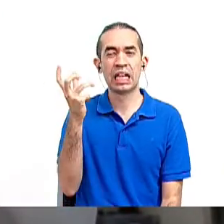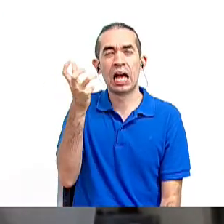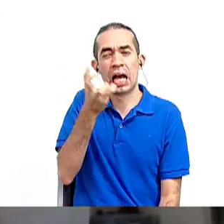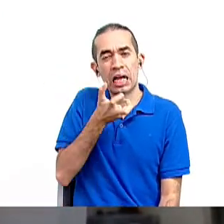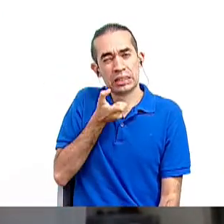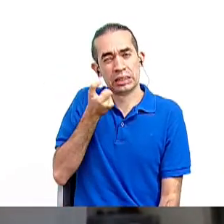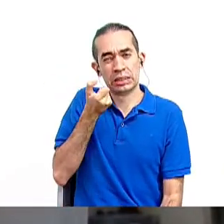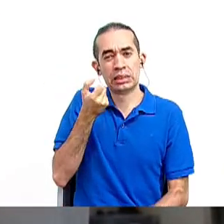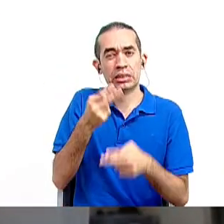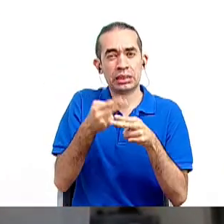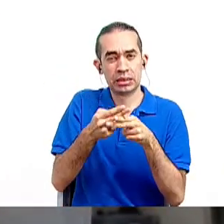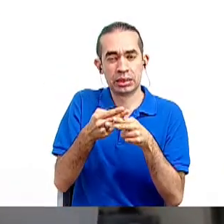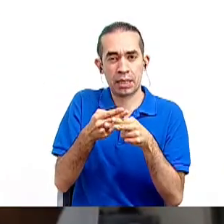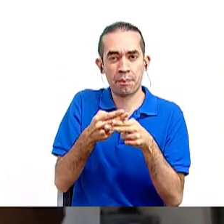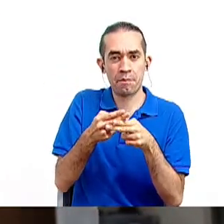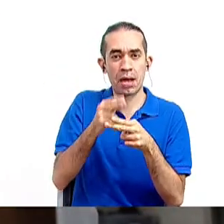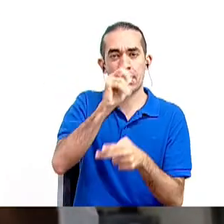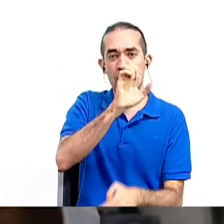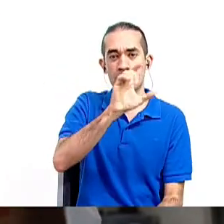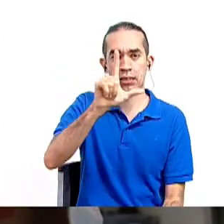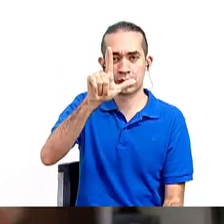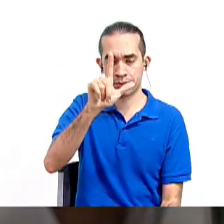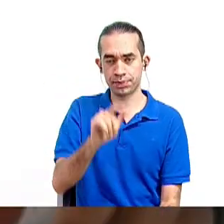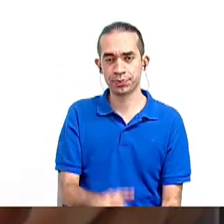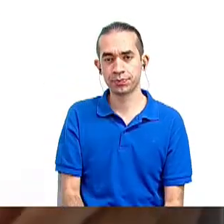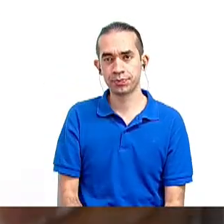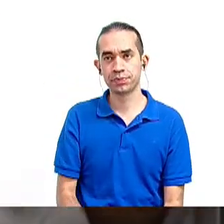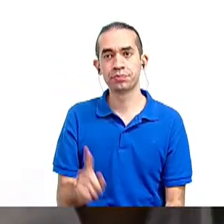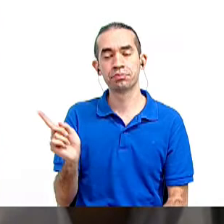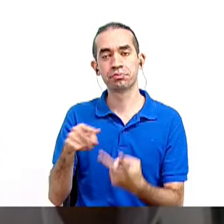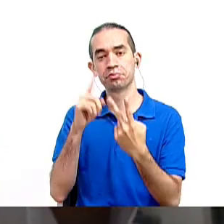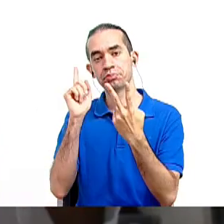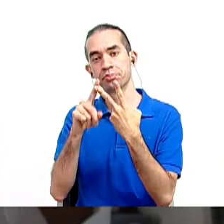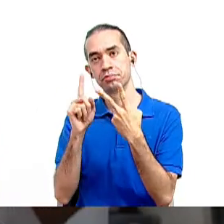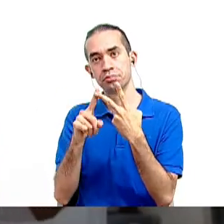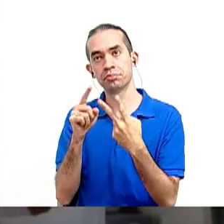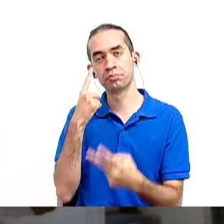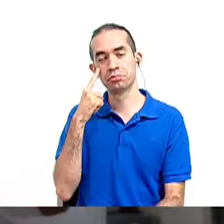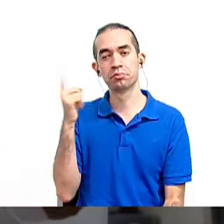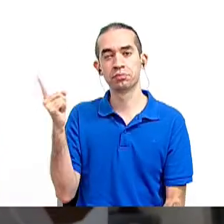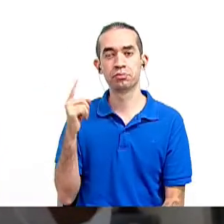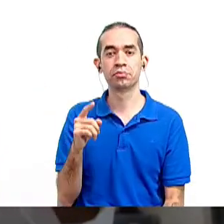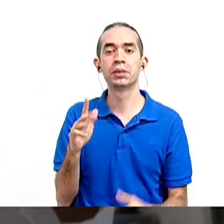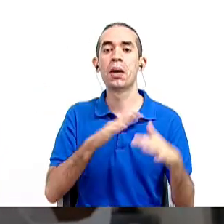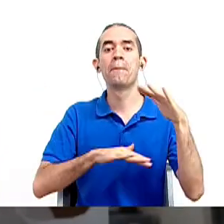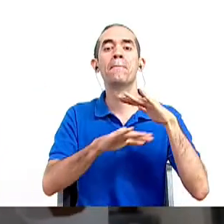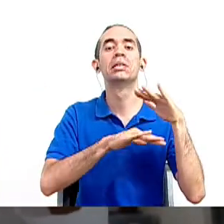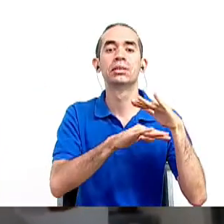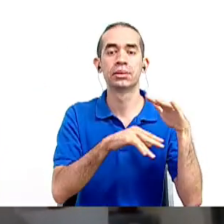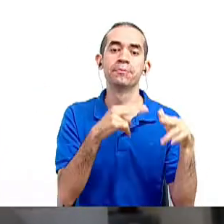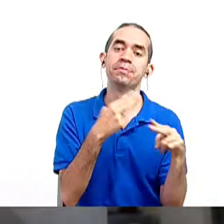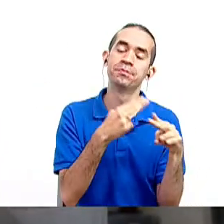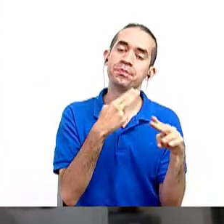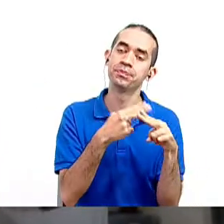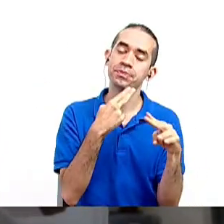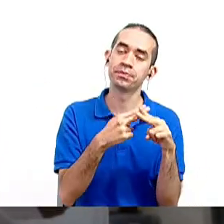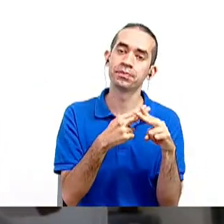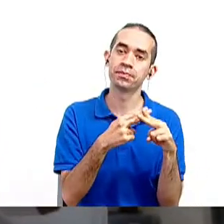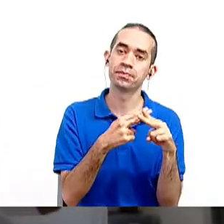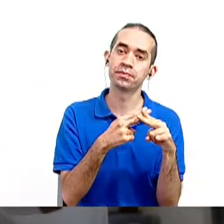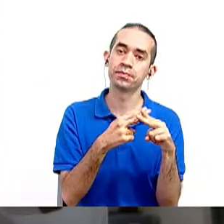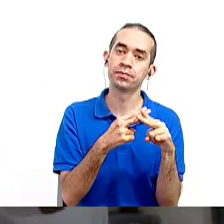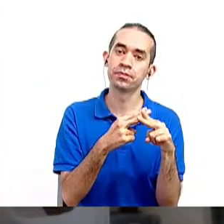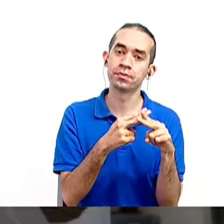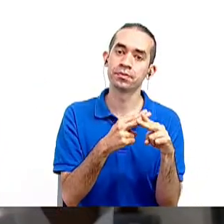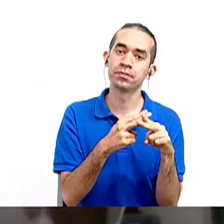ácido, se llama ácido clorhídrico. En este otro recipiente tengo una base que se llama